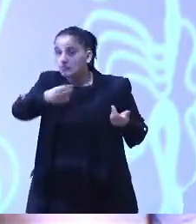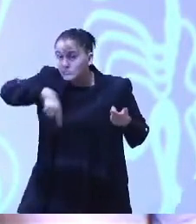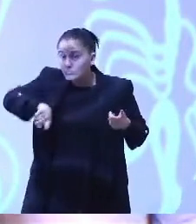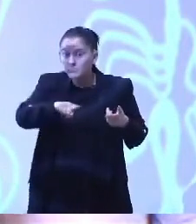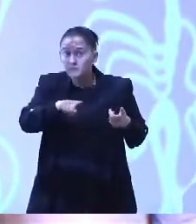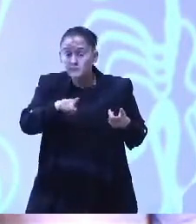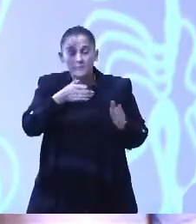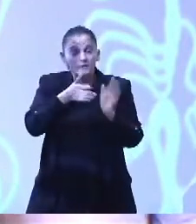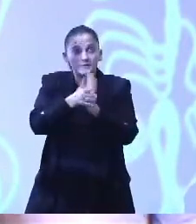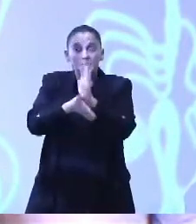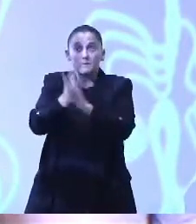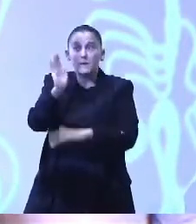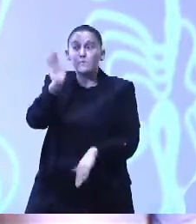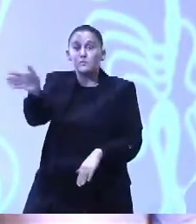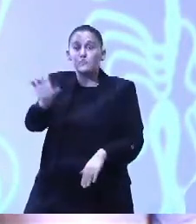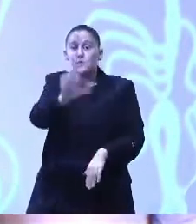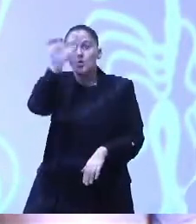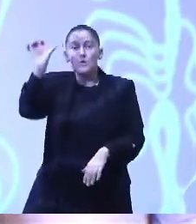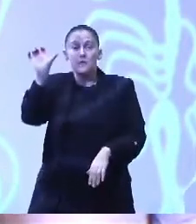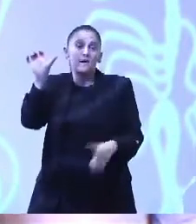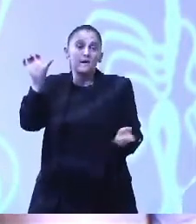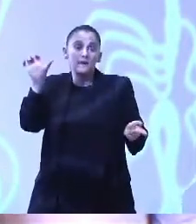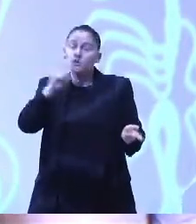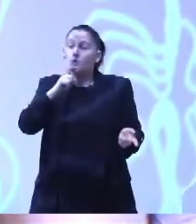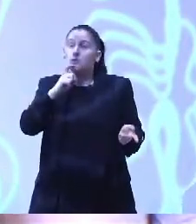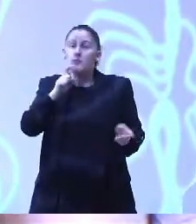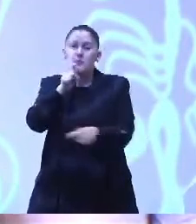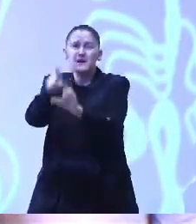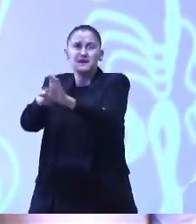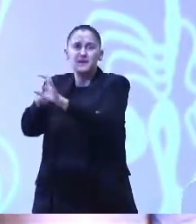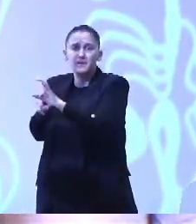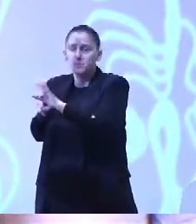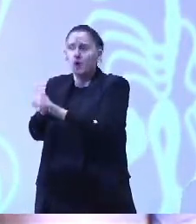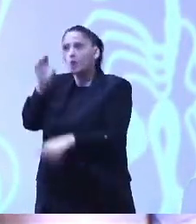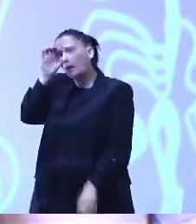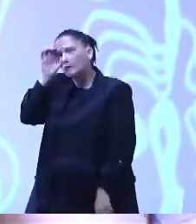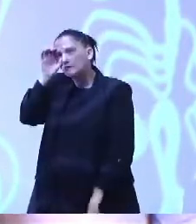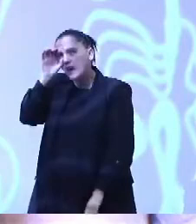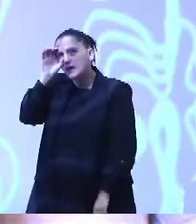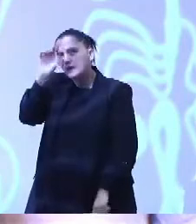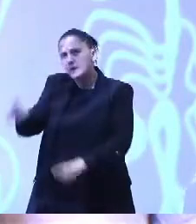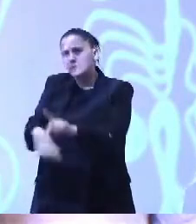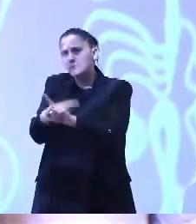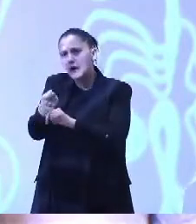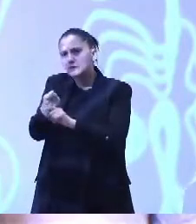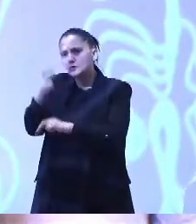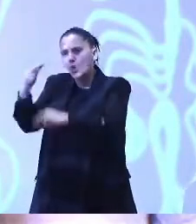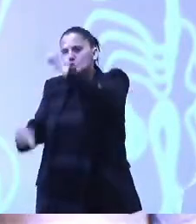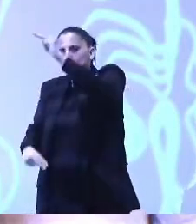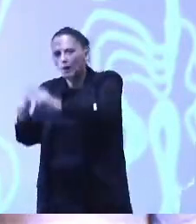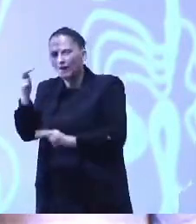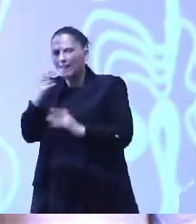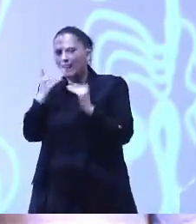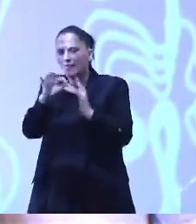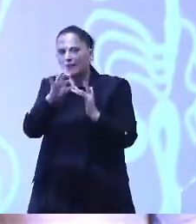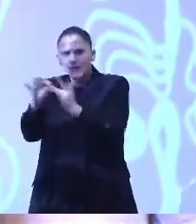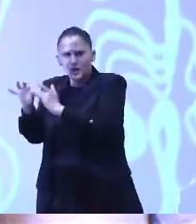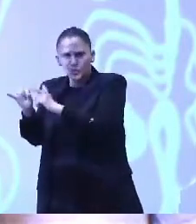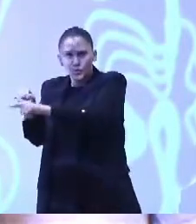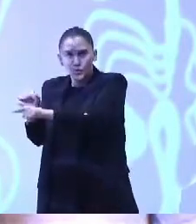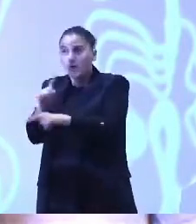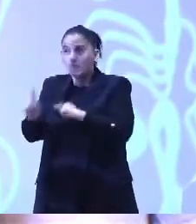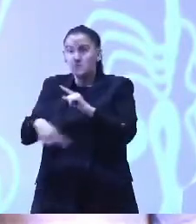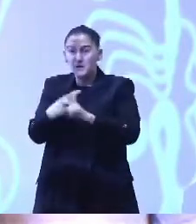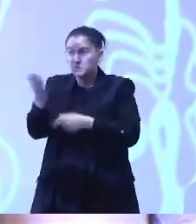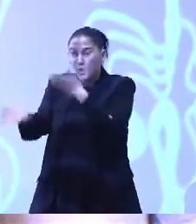hemos ido siempre a Europa no solamente a participar como oyentes, sino a contribuir desde el liderazgo. Y yo creo que además las